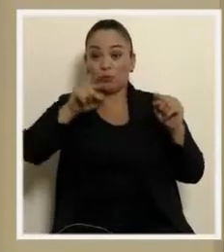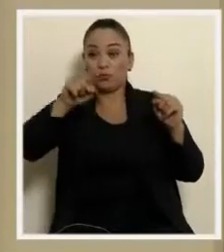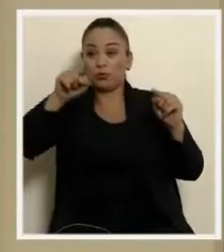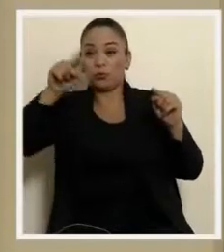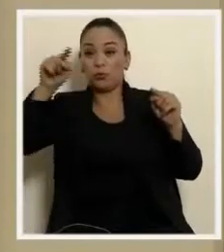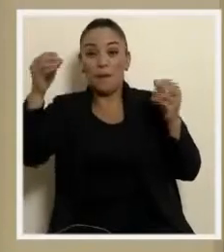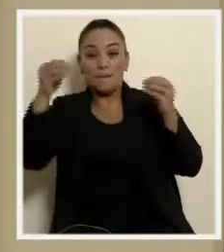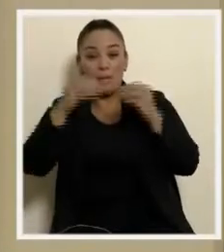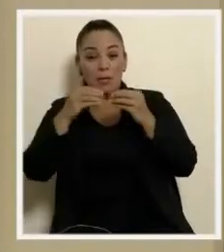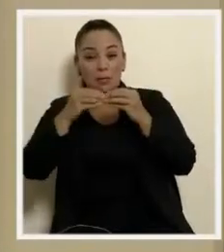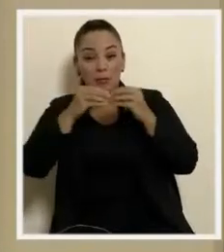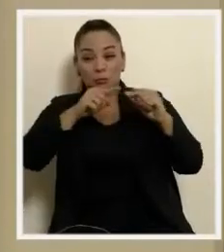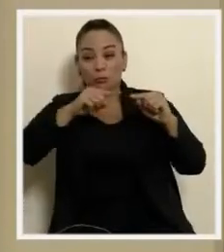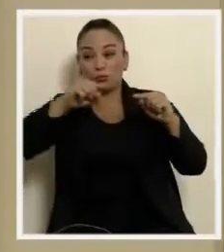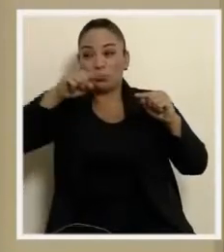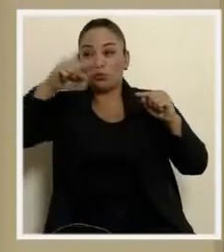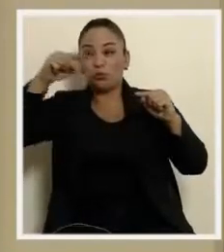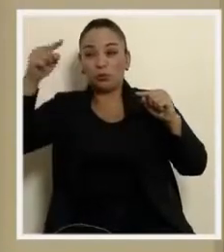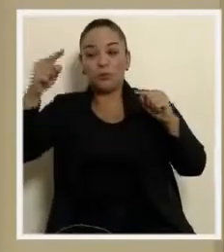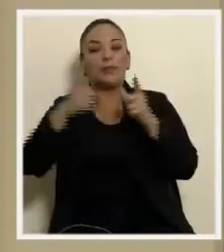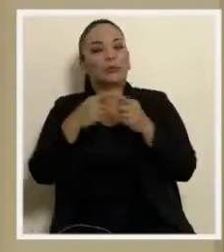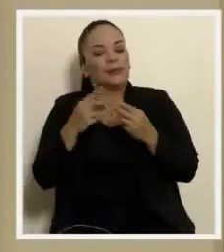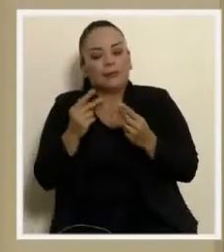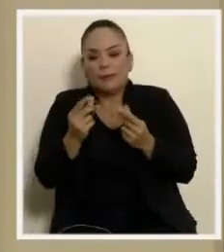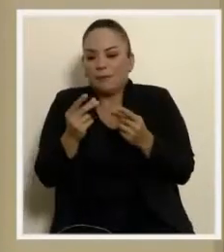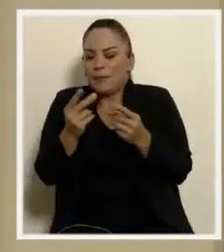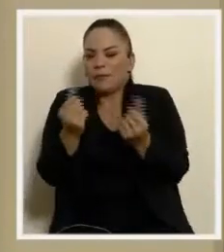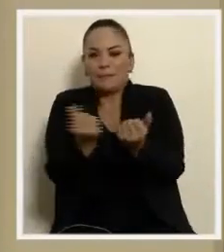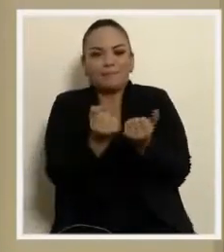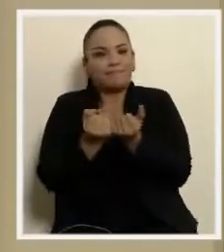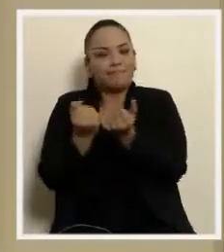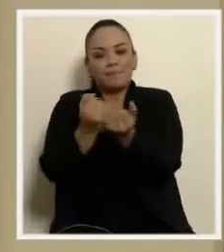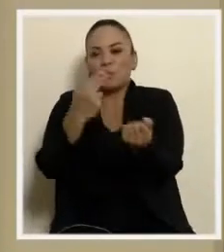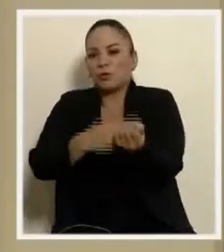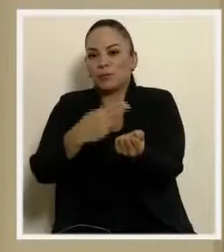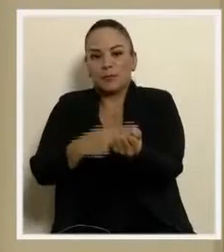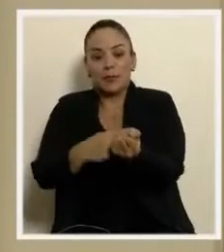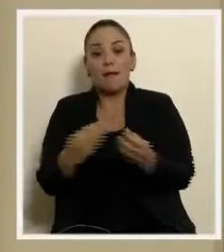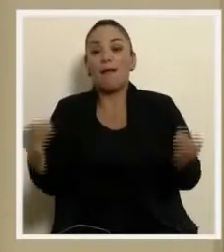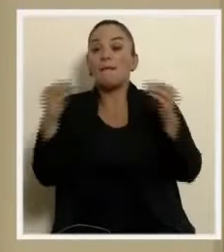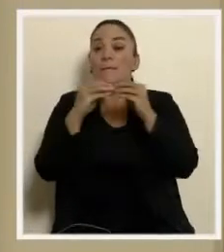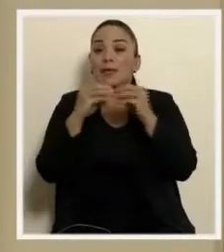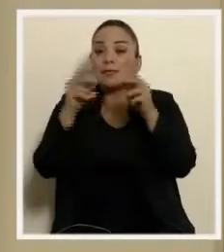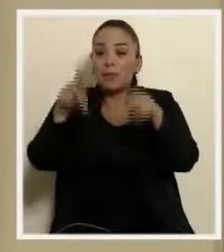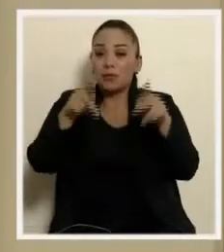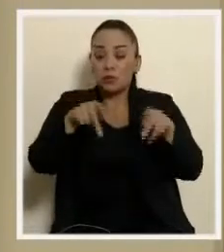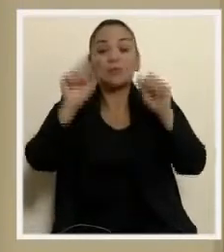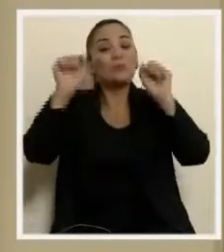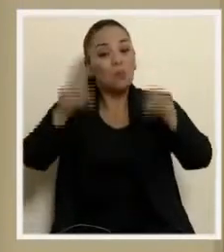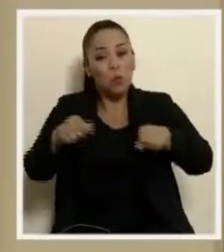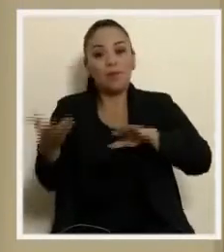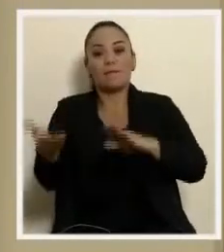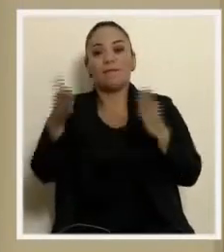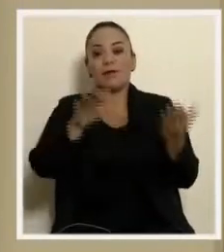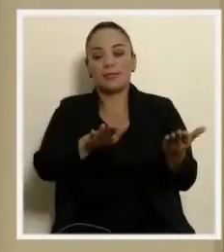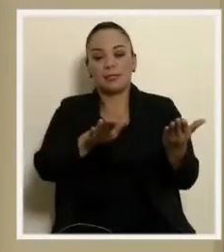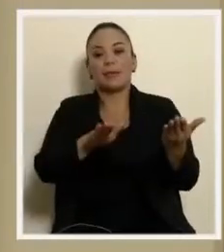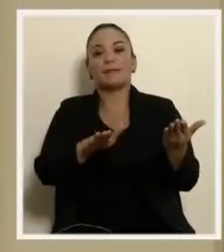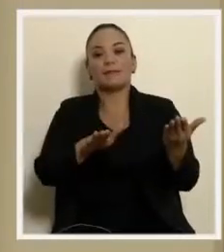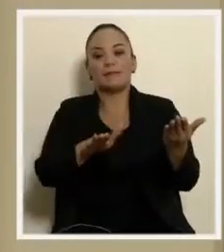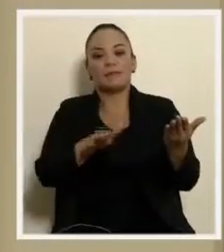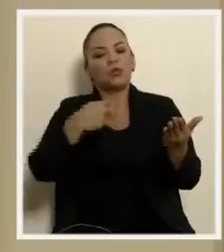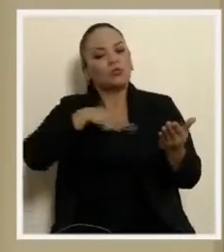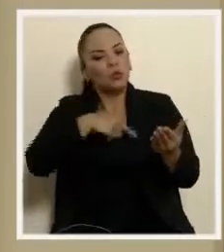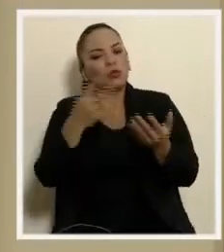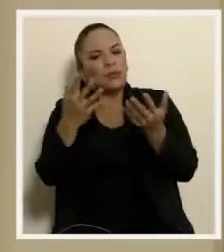tan rápidamente, más rápidamente se saturan nuestros servicios, más personas pueden fallecer, y eso es lo que